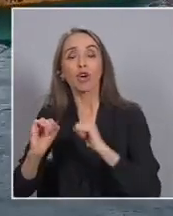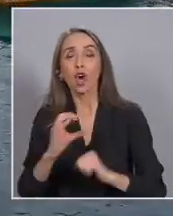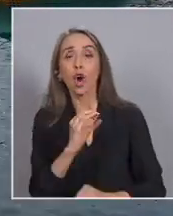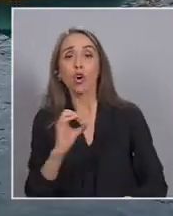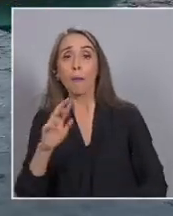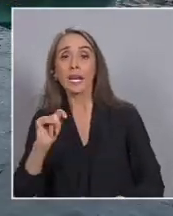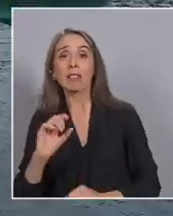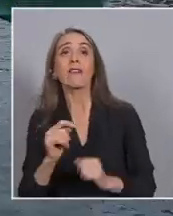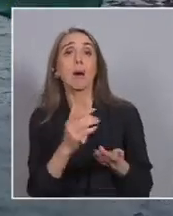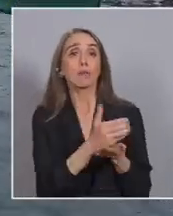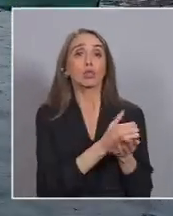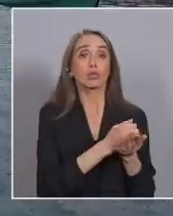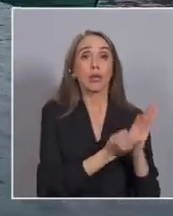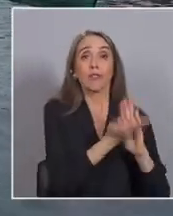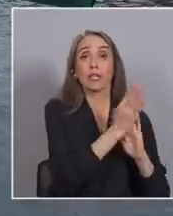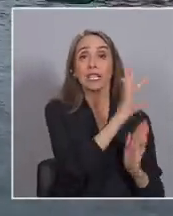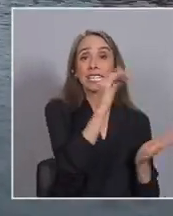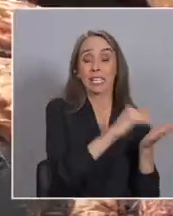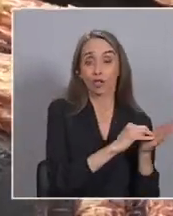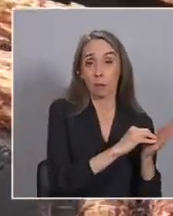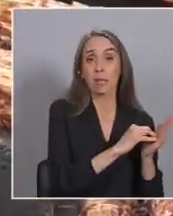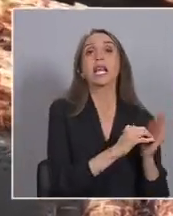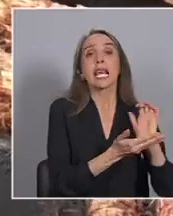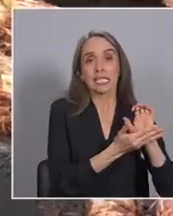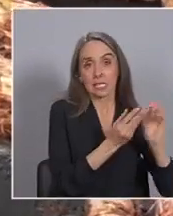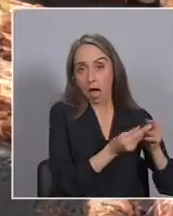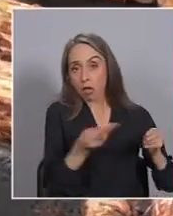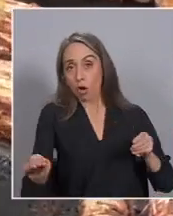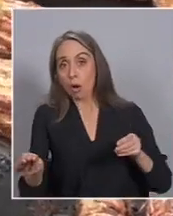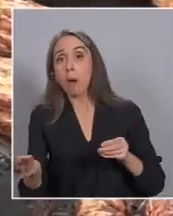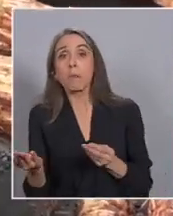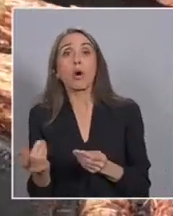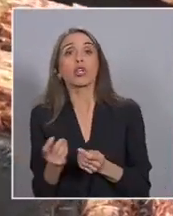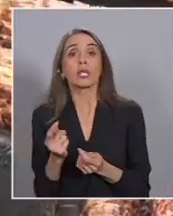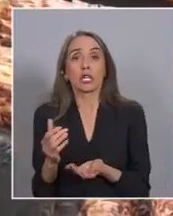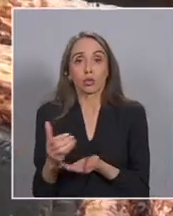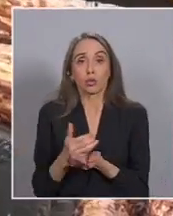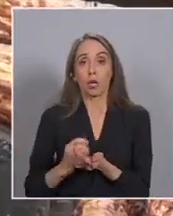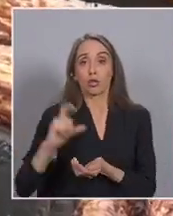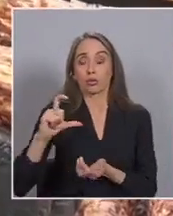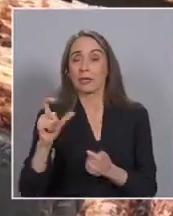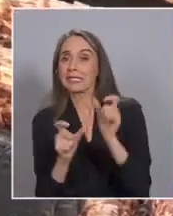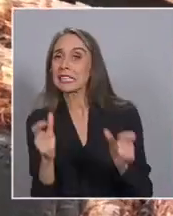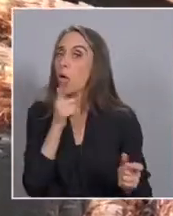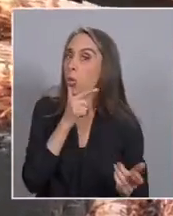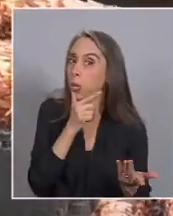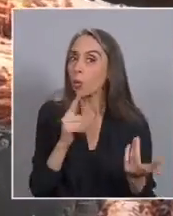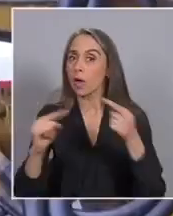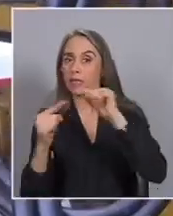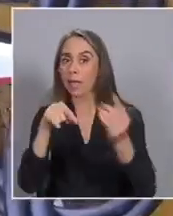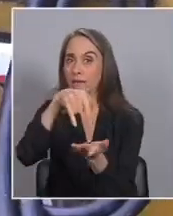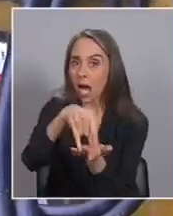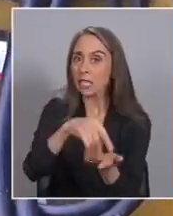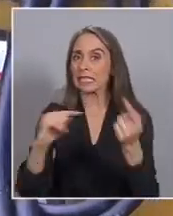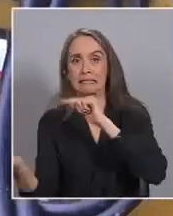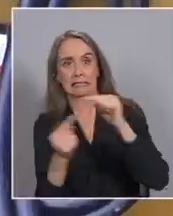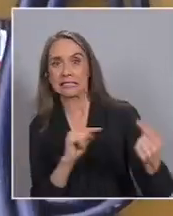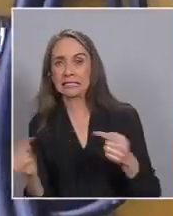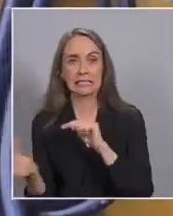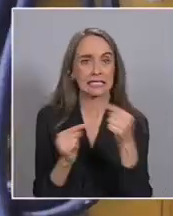salarios, que nos ayudará a que esta importante alza salarial, que generó dudas, que generó debate, legítimo